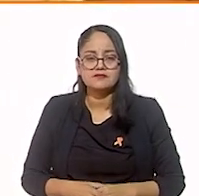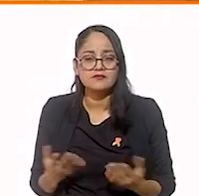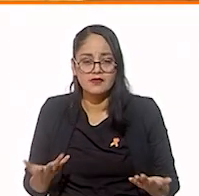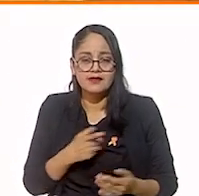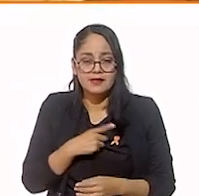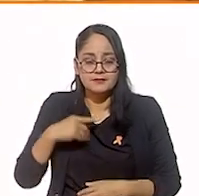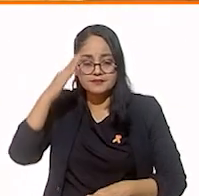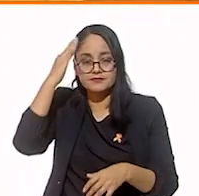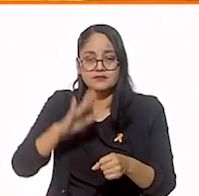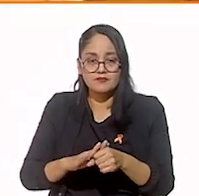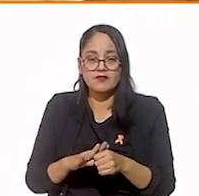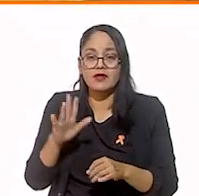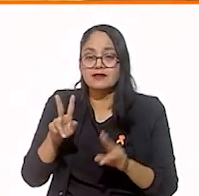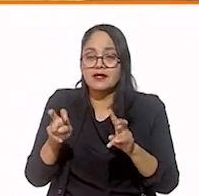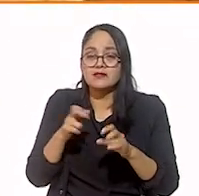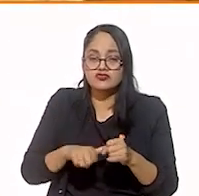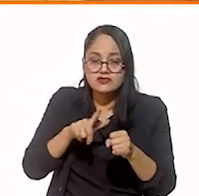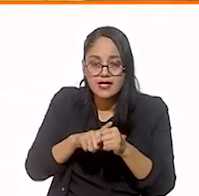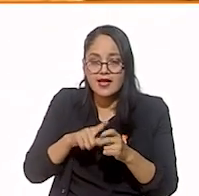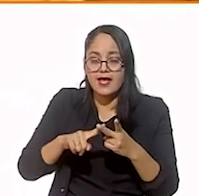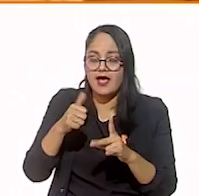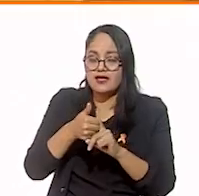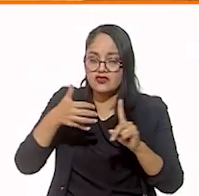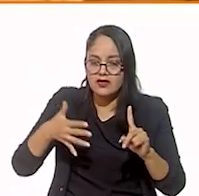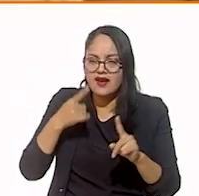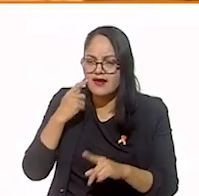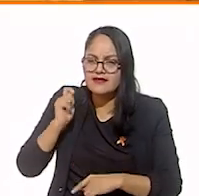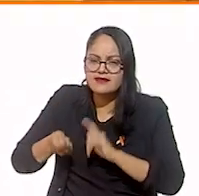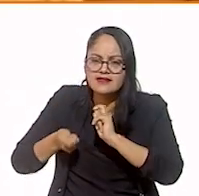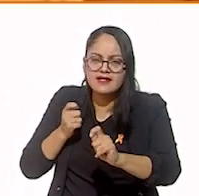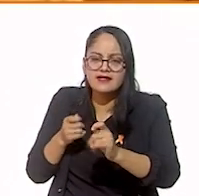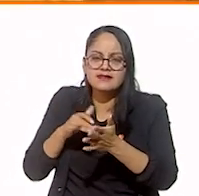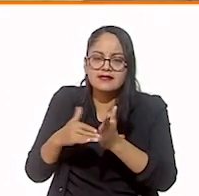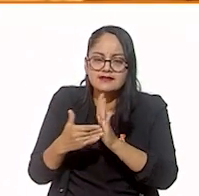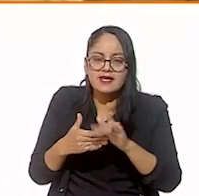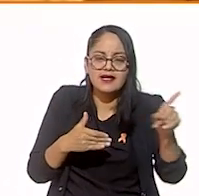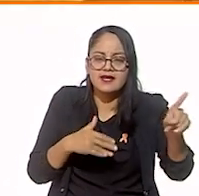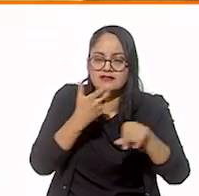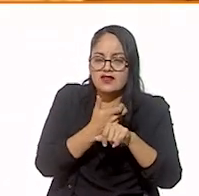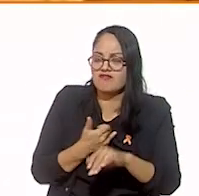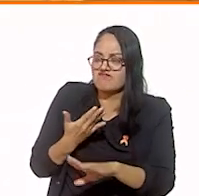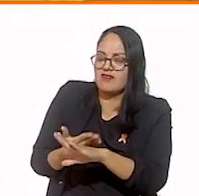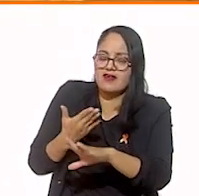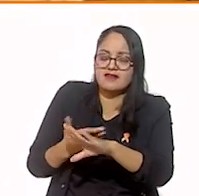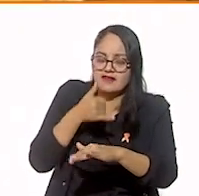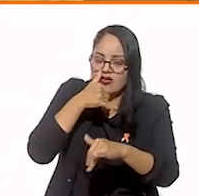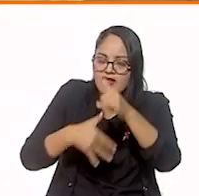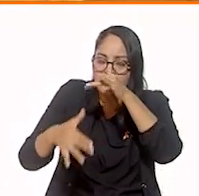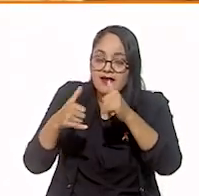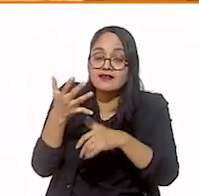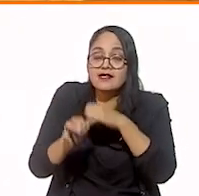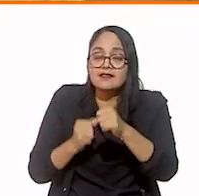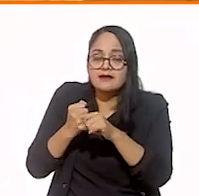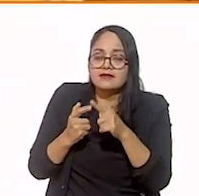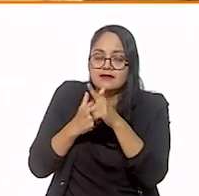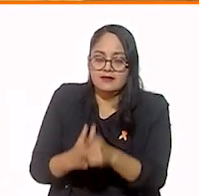entenderlos desde una perspectiva más sociológica y más antropológica, de qué ha representado esta estrategia de agresión continuada en los últimos 10 años y cómo la gente reconoce en